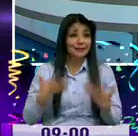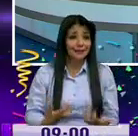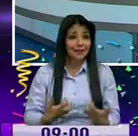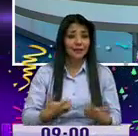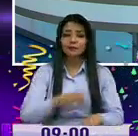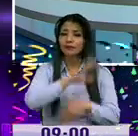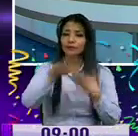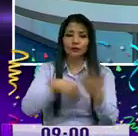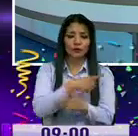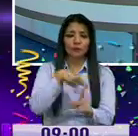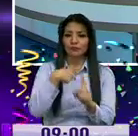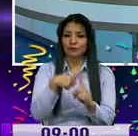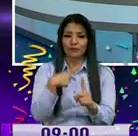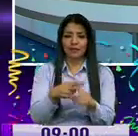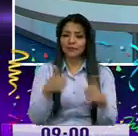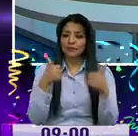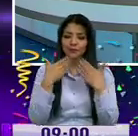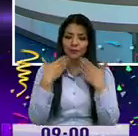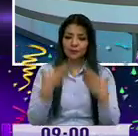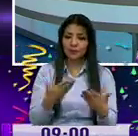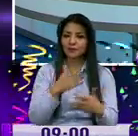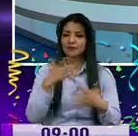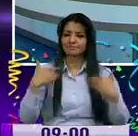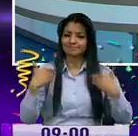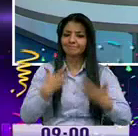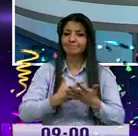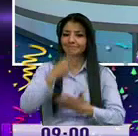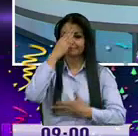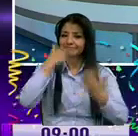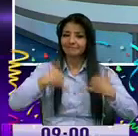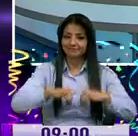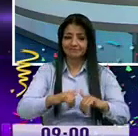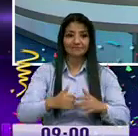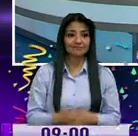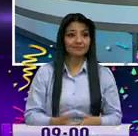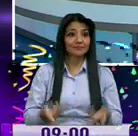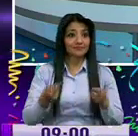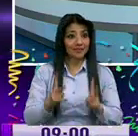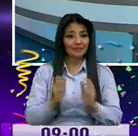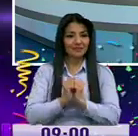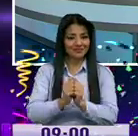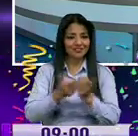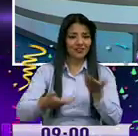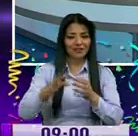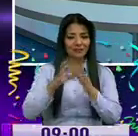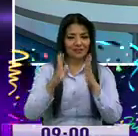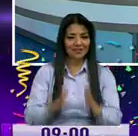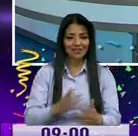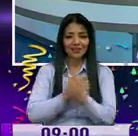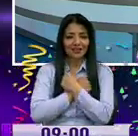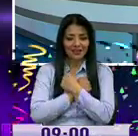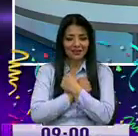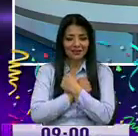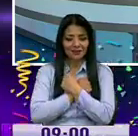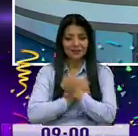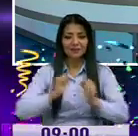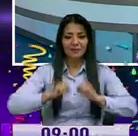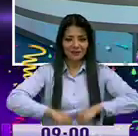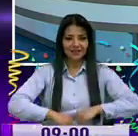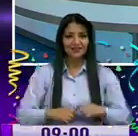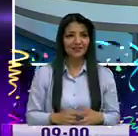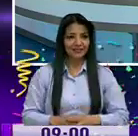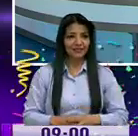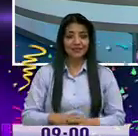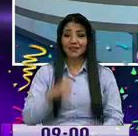cosas positivas, cosas buenas, mucho gracias, aprendizaje. Y, por supuesto, compañía de los compañeros que tanto eso. Lo quieren. ¡Eso! Ya creo que lo